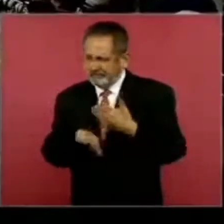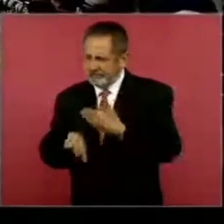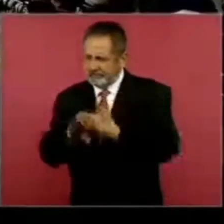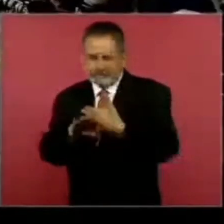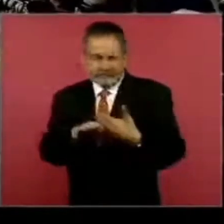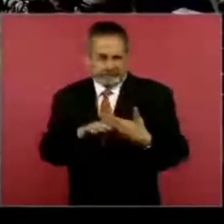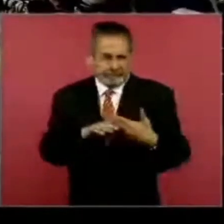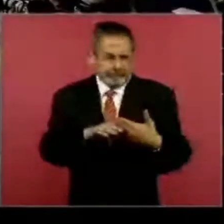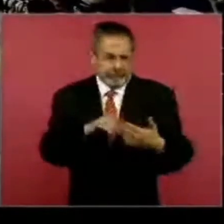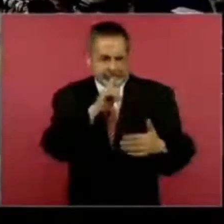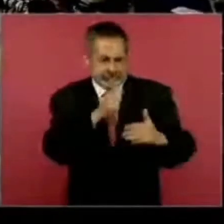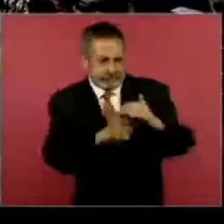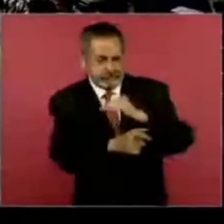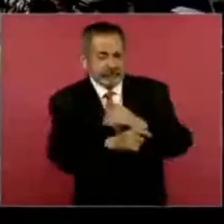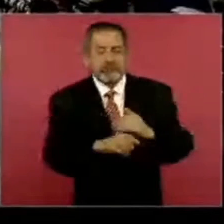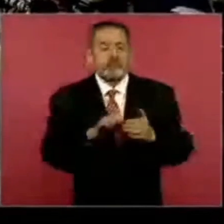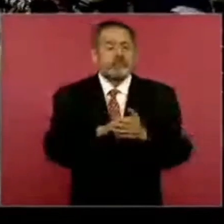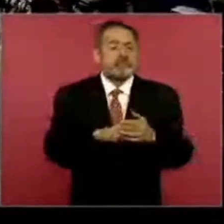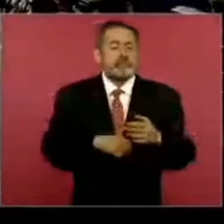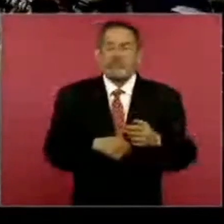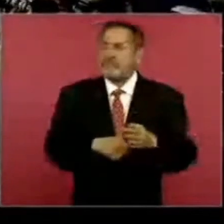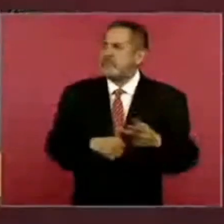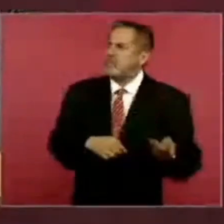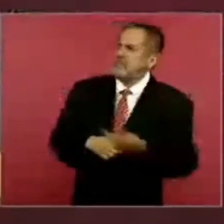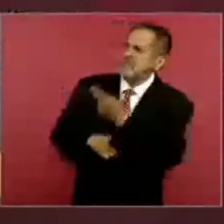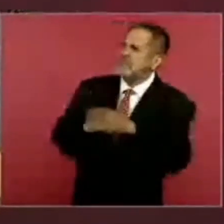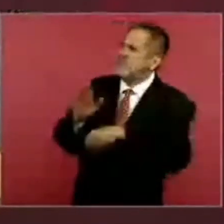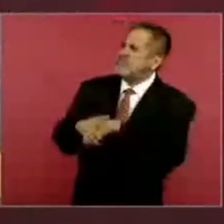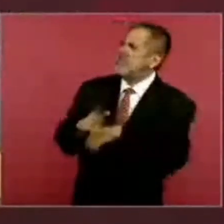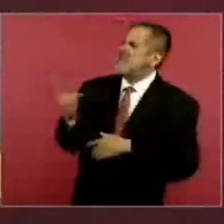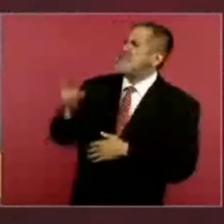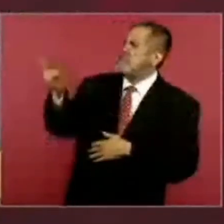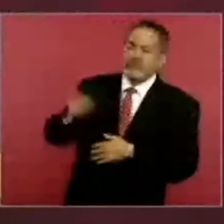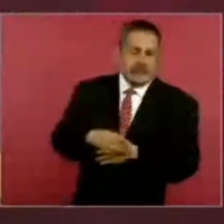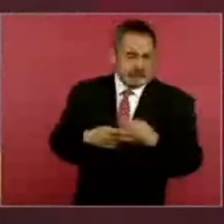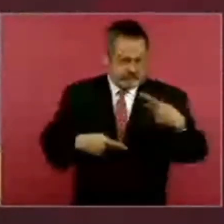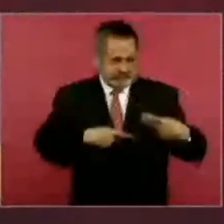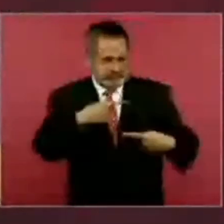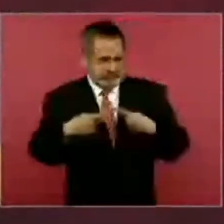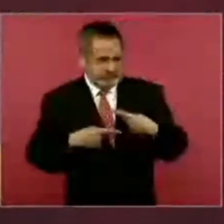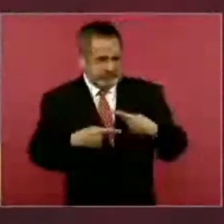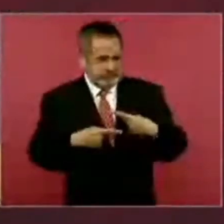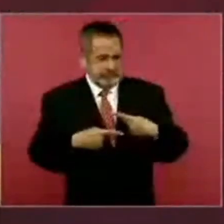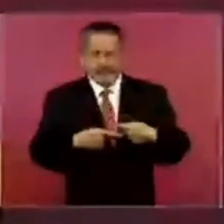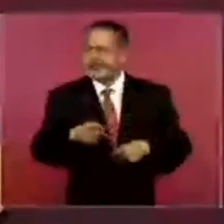Cuando alguien lo cuestionaba, decía: ese gallo quiere maíz,